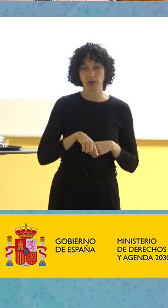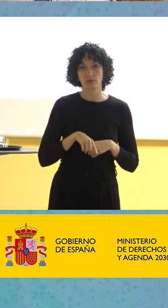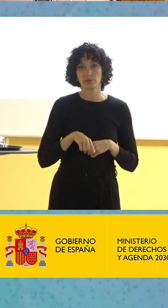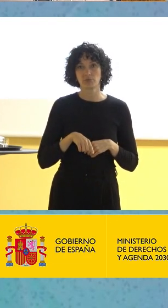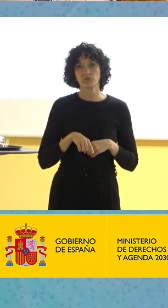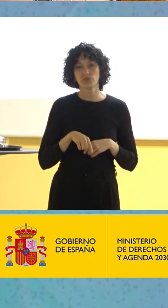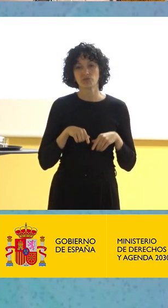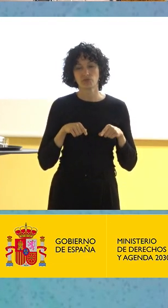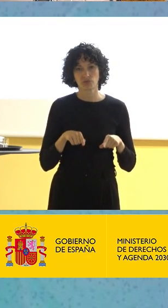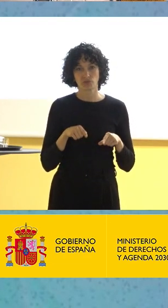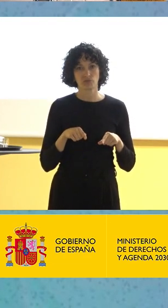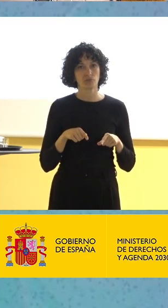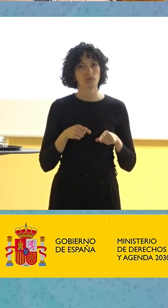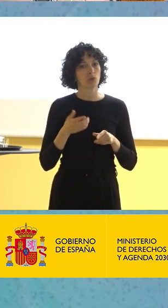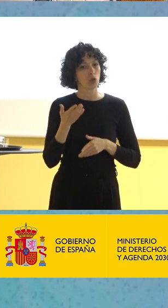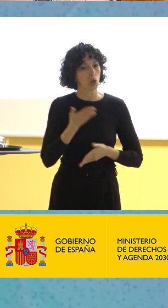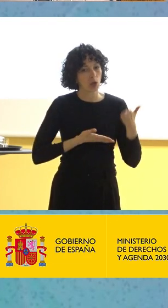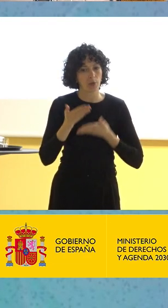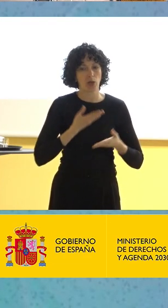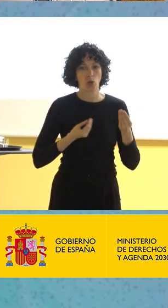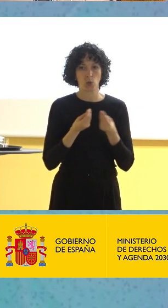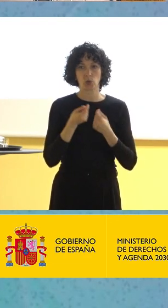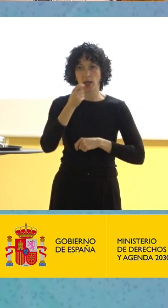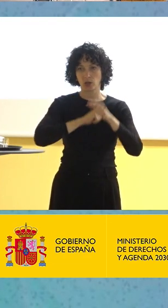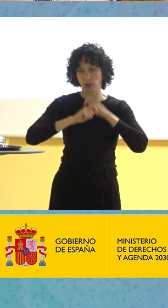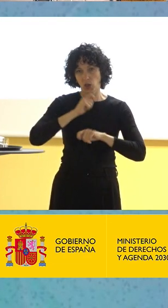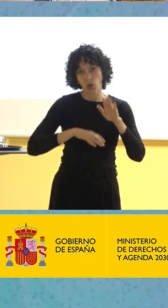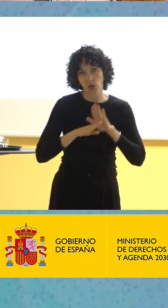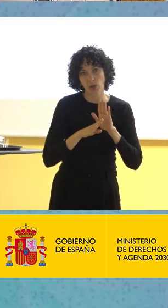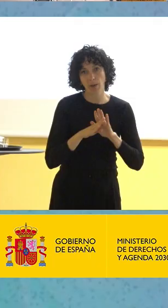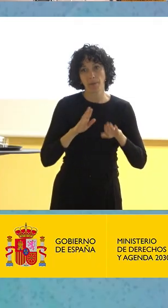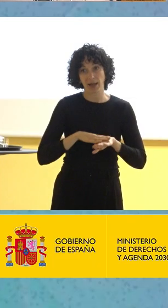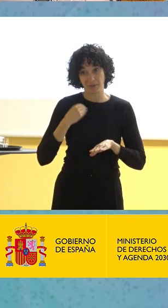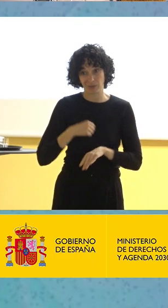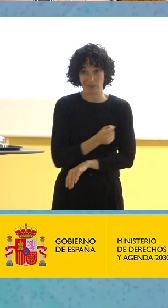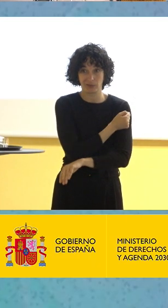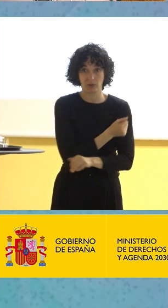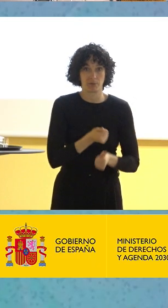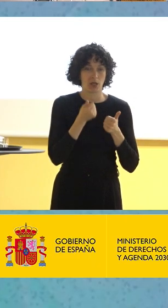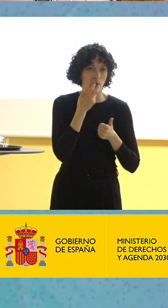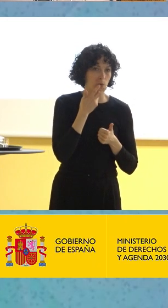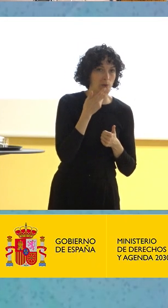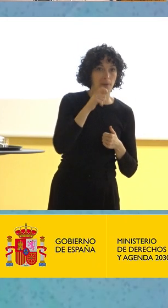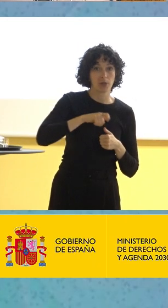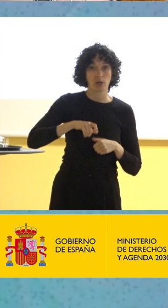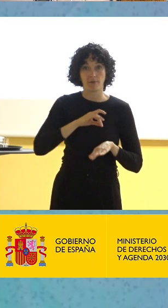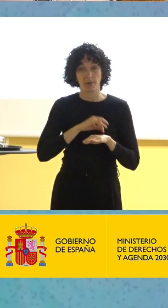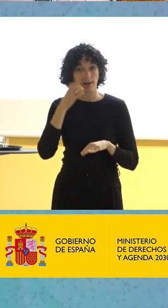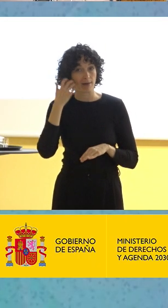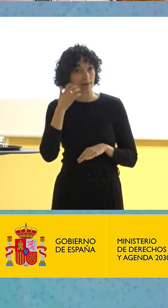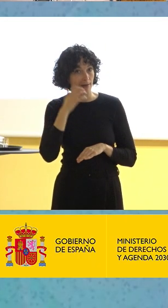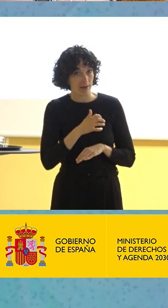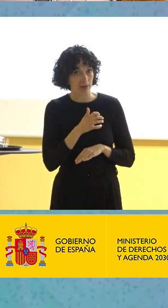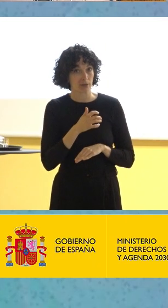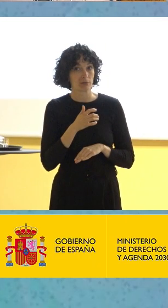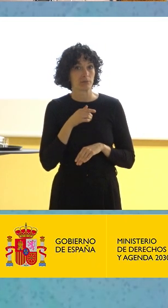de continuar colaborando con asociaciones para que conozcan más este registro, para que más personas con enfermedades raras no,